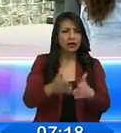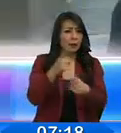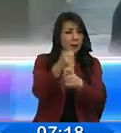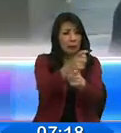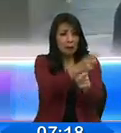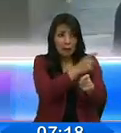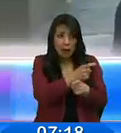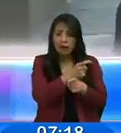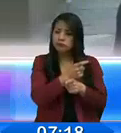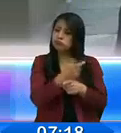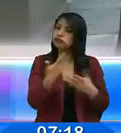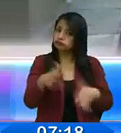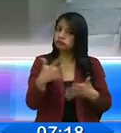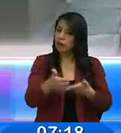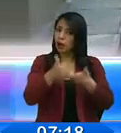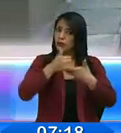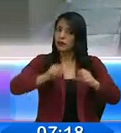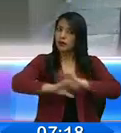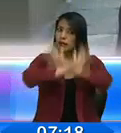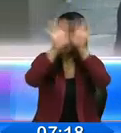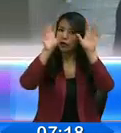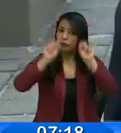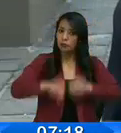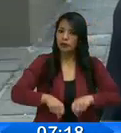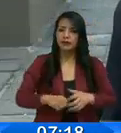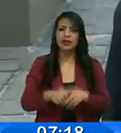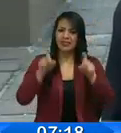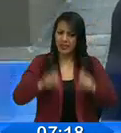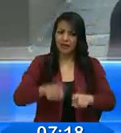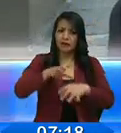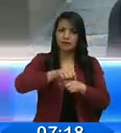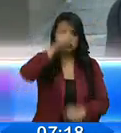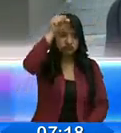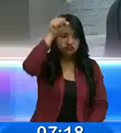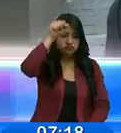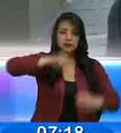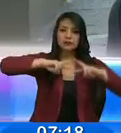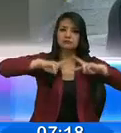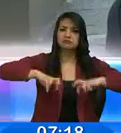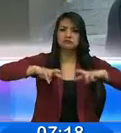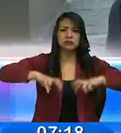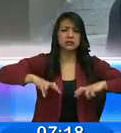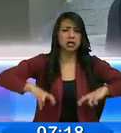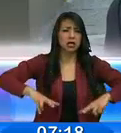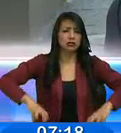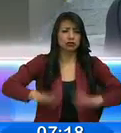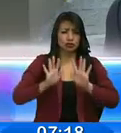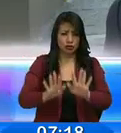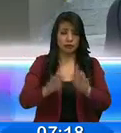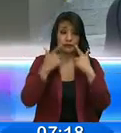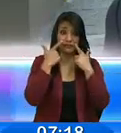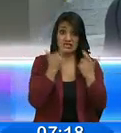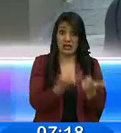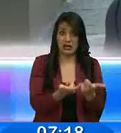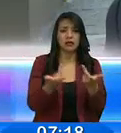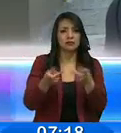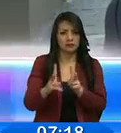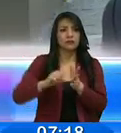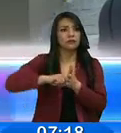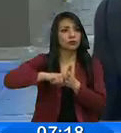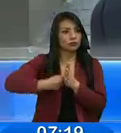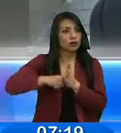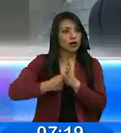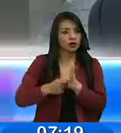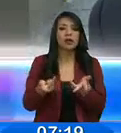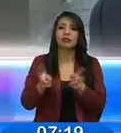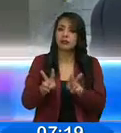anterior. Por supuesto, estas irregularidades se tienen que descubrir y se tienen que investigar a fondo, no solamente por la Fiscalía, la Contraloría General